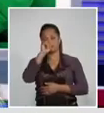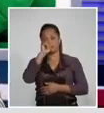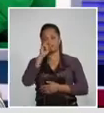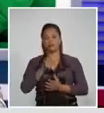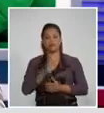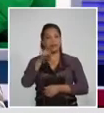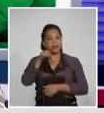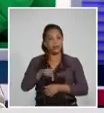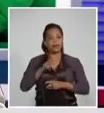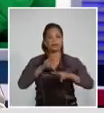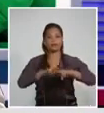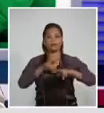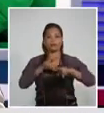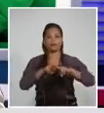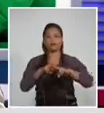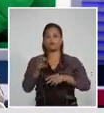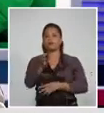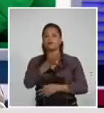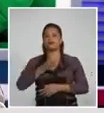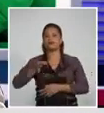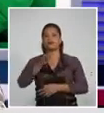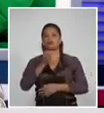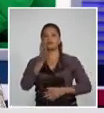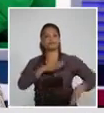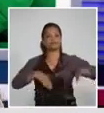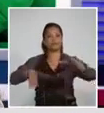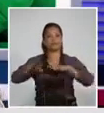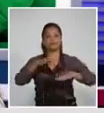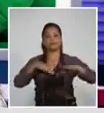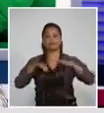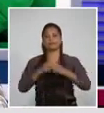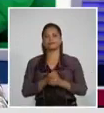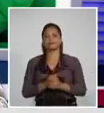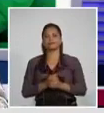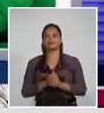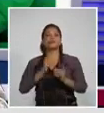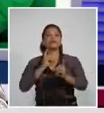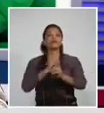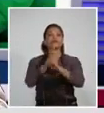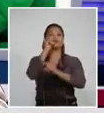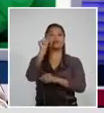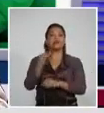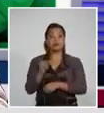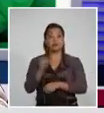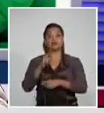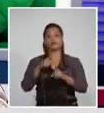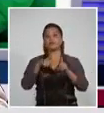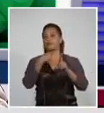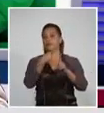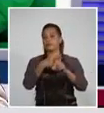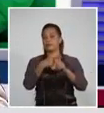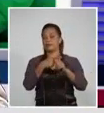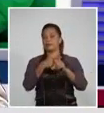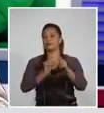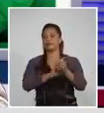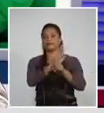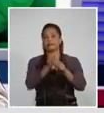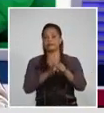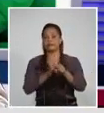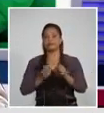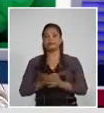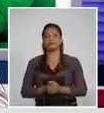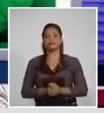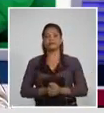de La Habana, del municipio Playa, contacto de un caso positivo ya diagnosticado previamente y que